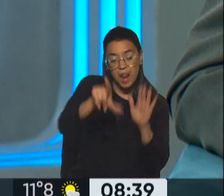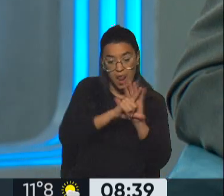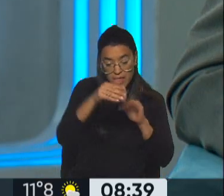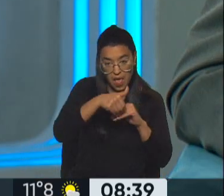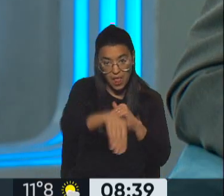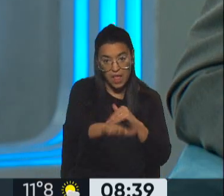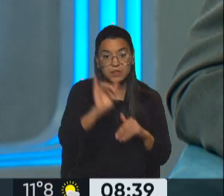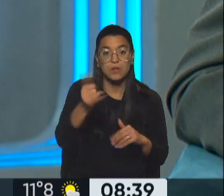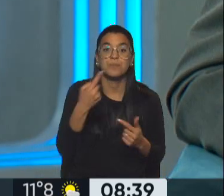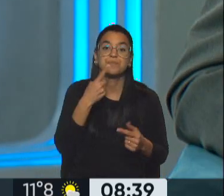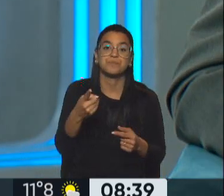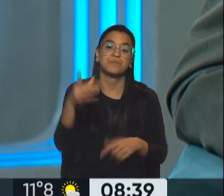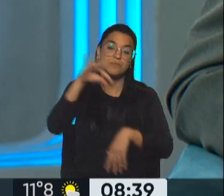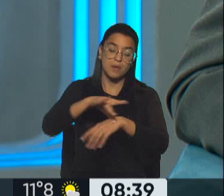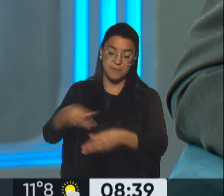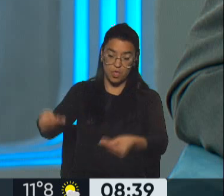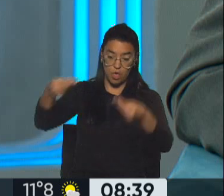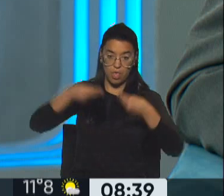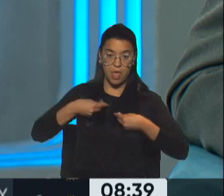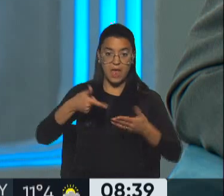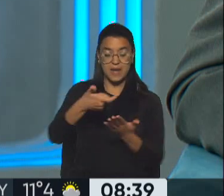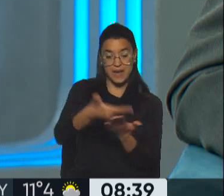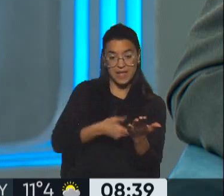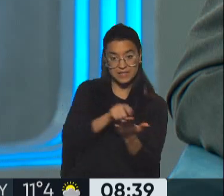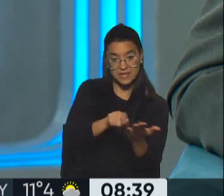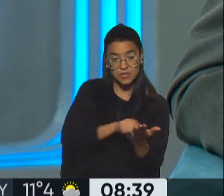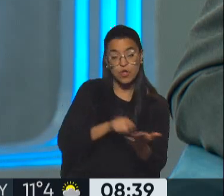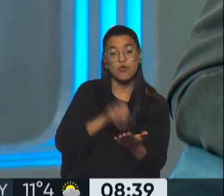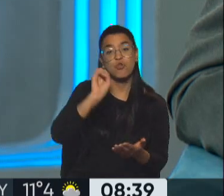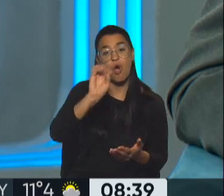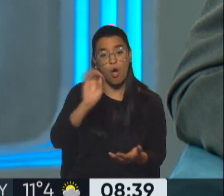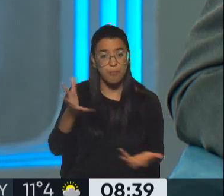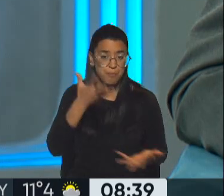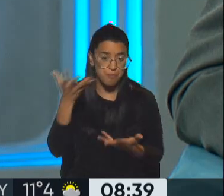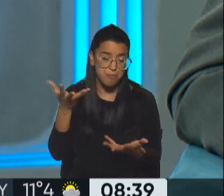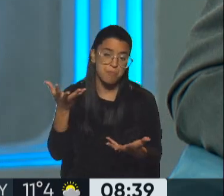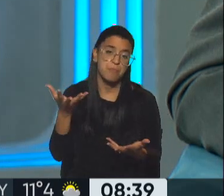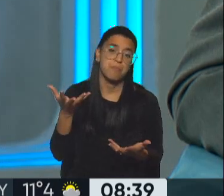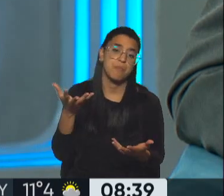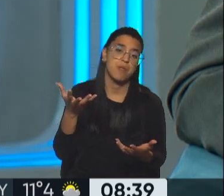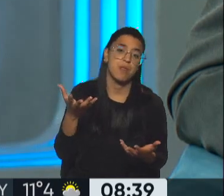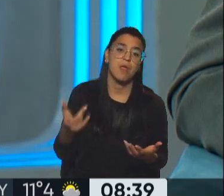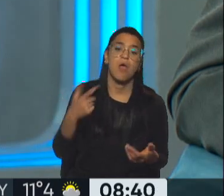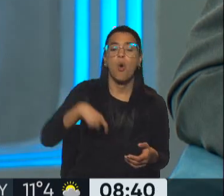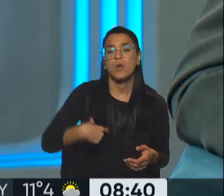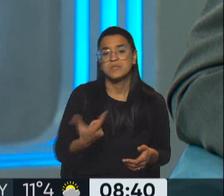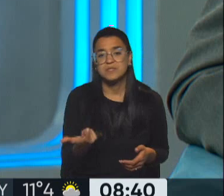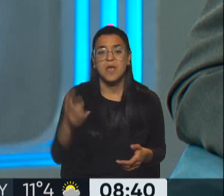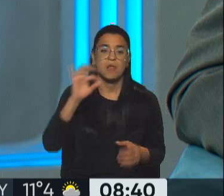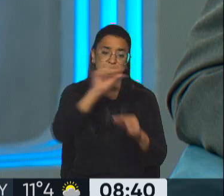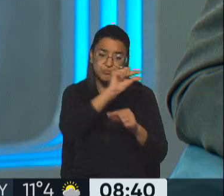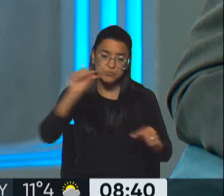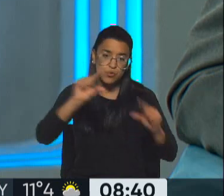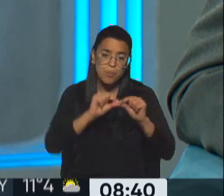digamos, Sí. Uno va a recibir de parte del médico la receta con el nombre, en el caso de que tenga alguna asistencia de obra social o prepaga, el